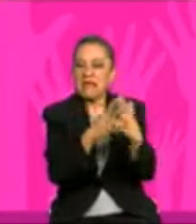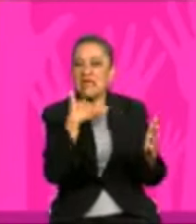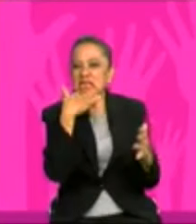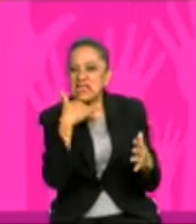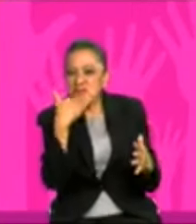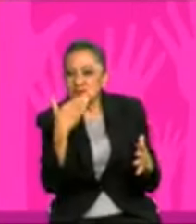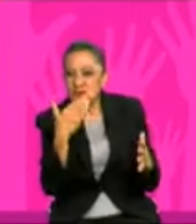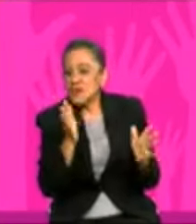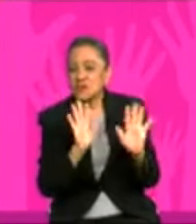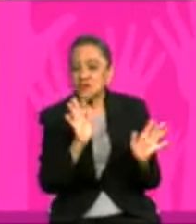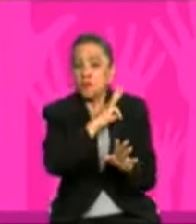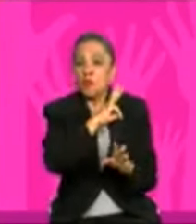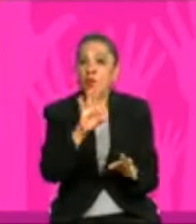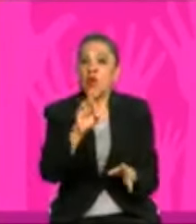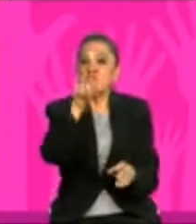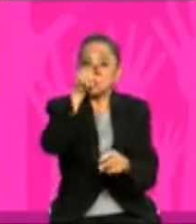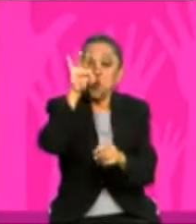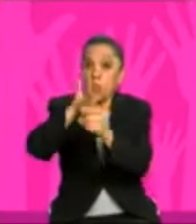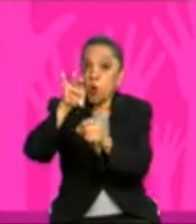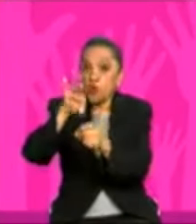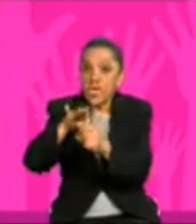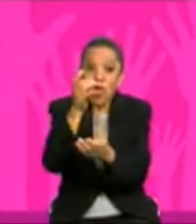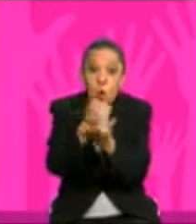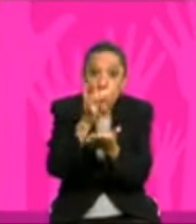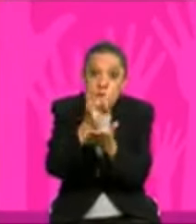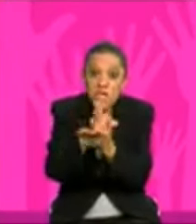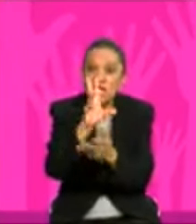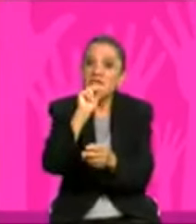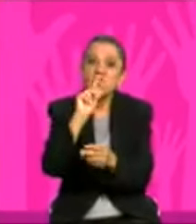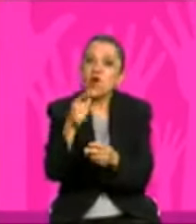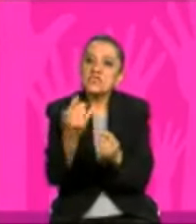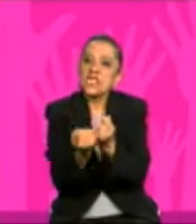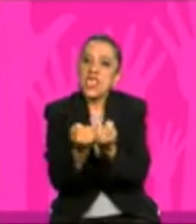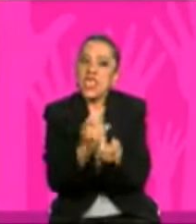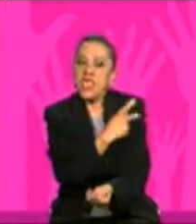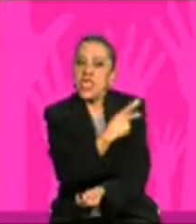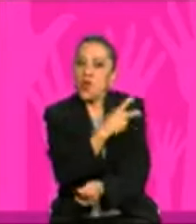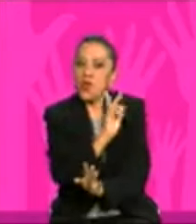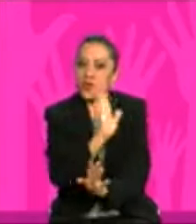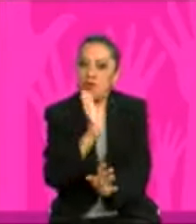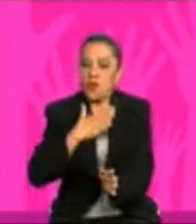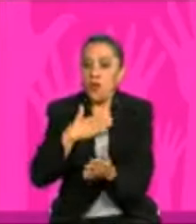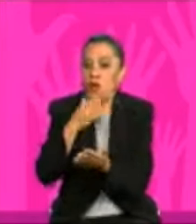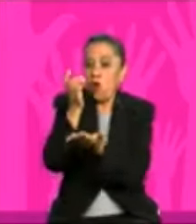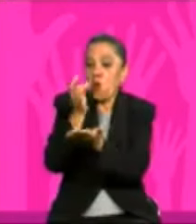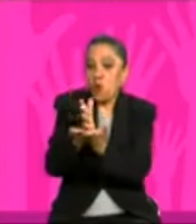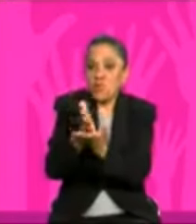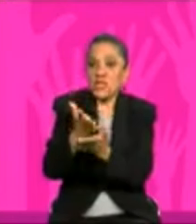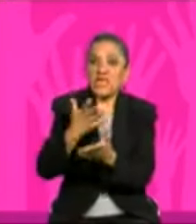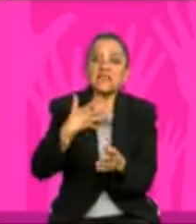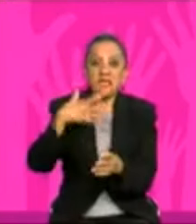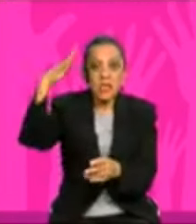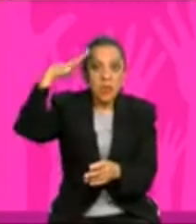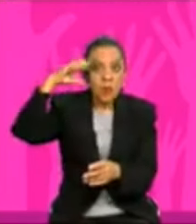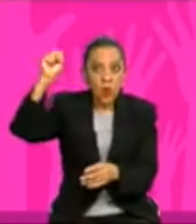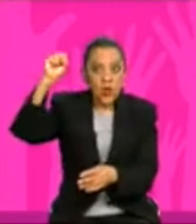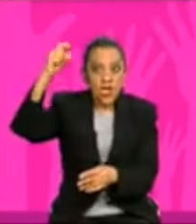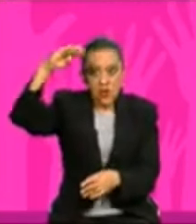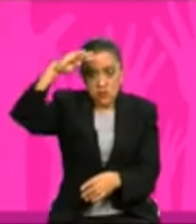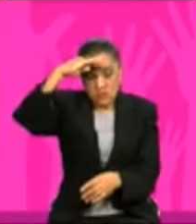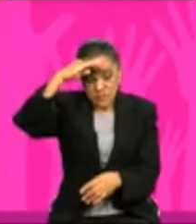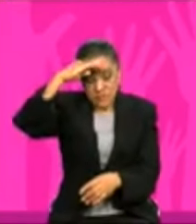la única que no ha sido parte de esto. Puedes votar por la única que sí tiene a Morelos en la mente.